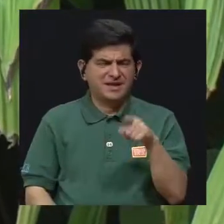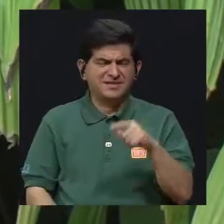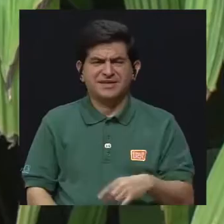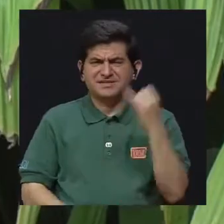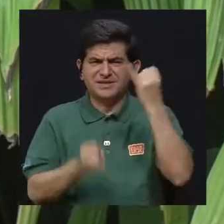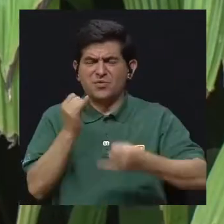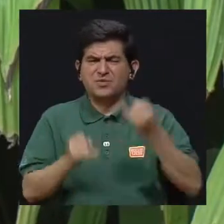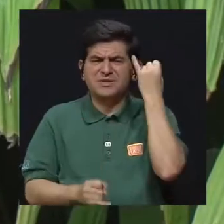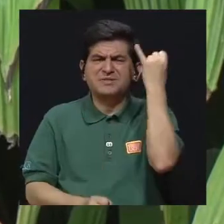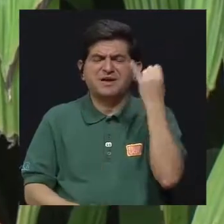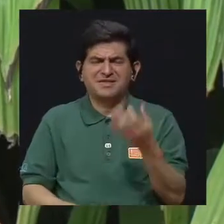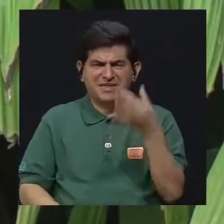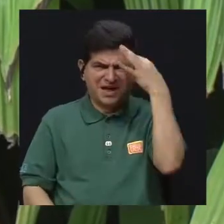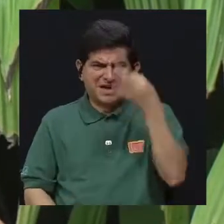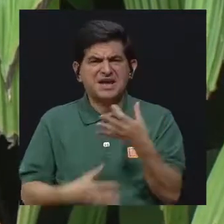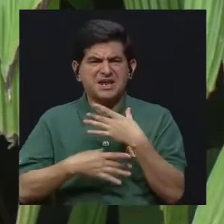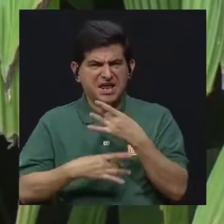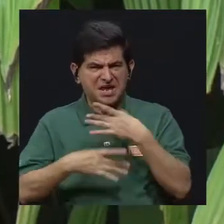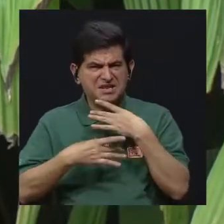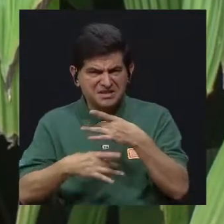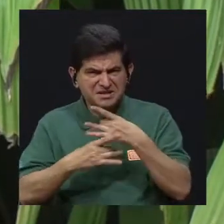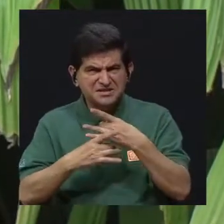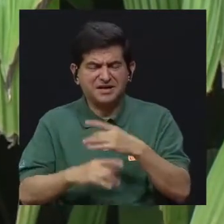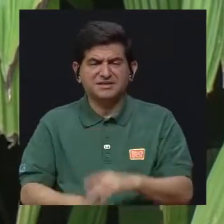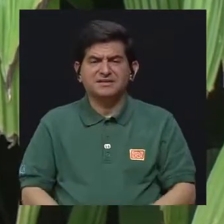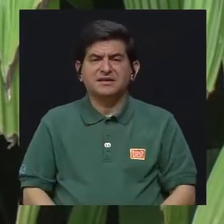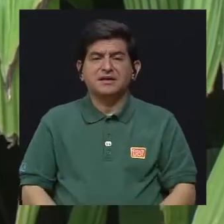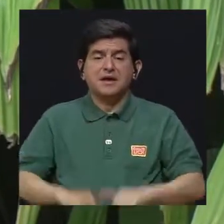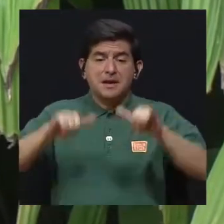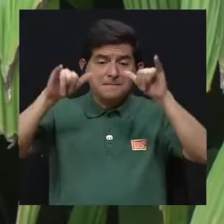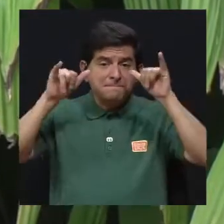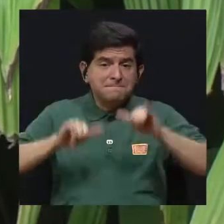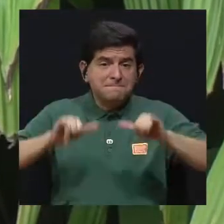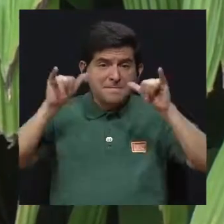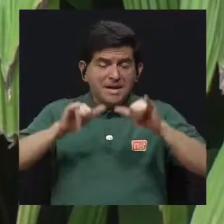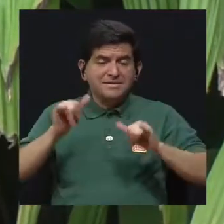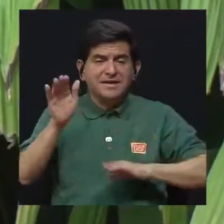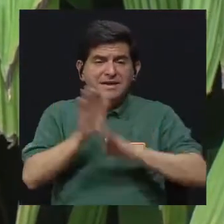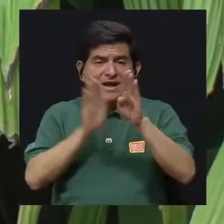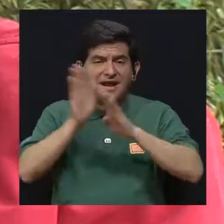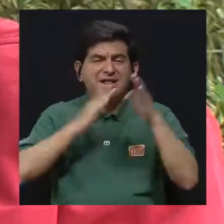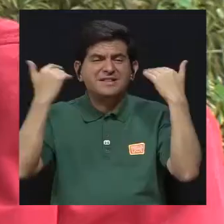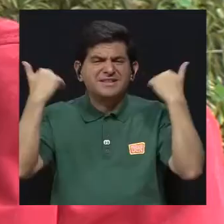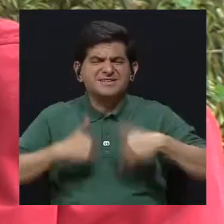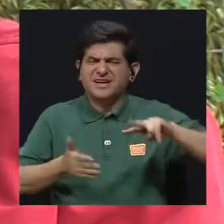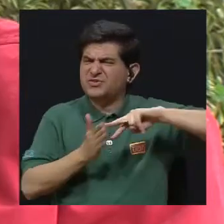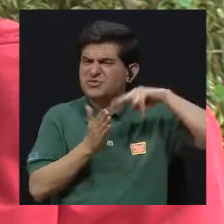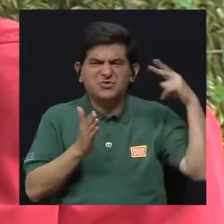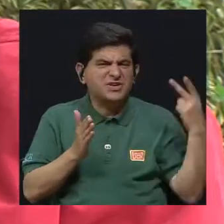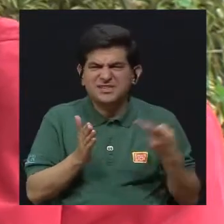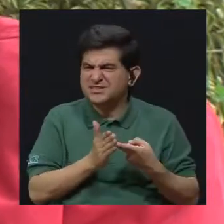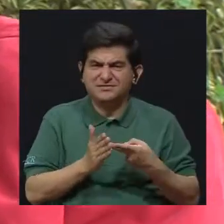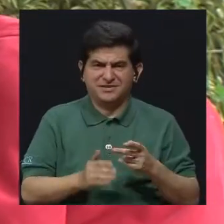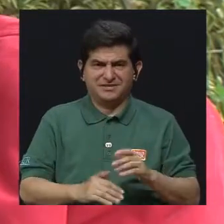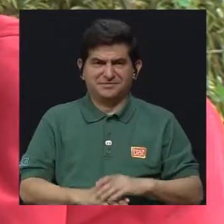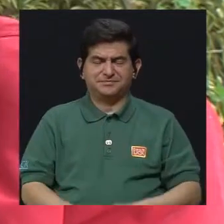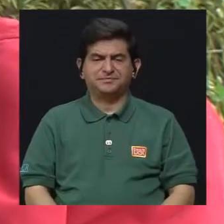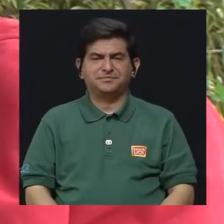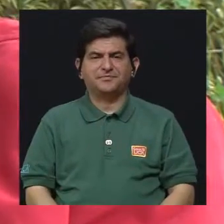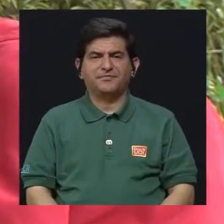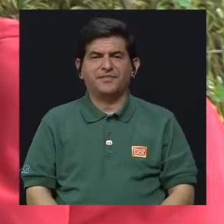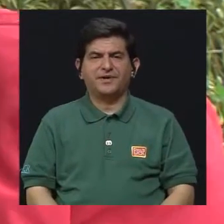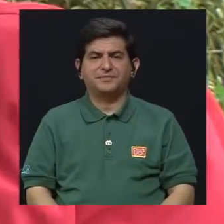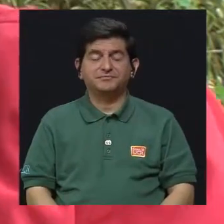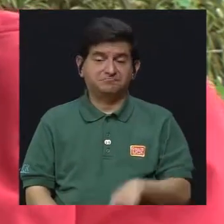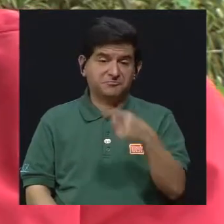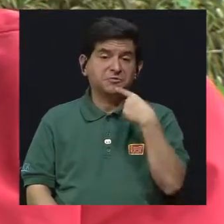este último concepto que nos parece bastante interesante, el de sostenibilidad al desarrollo humano. ¿Qué nos referimos cuando hablamos de esto? Bueno,